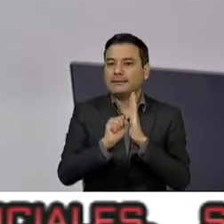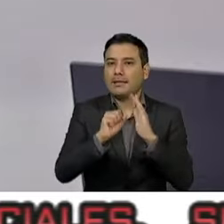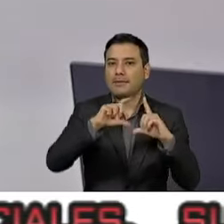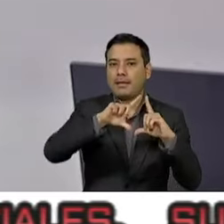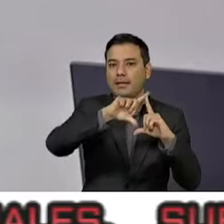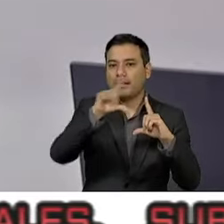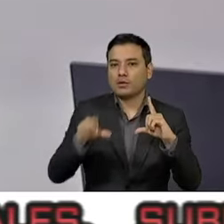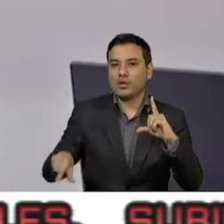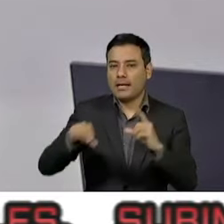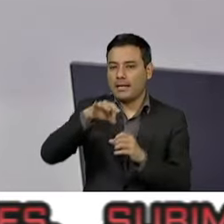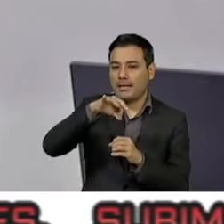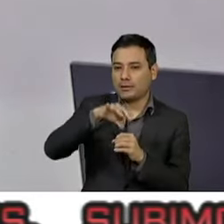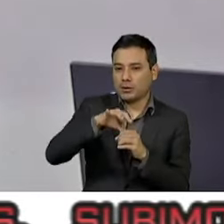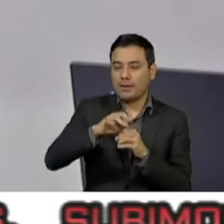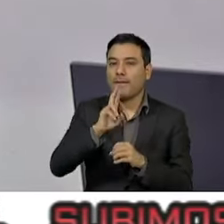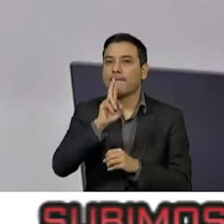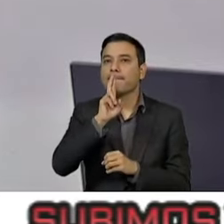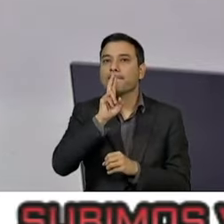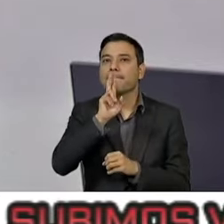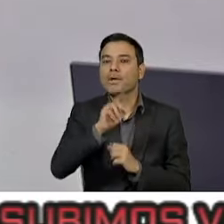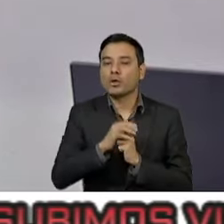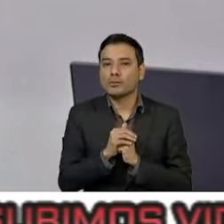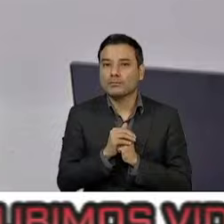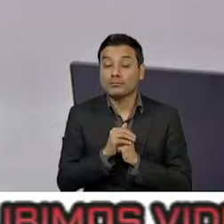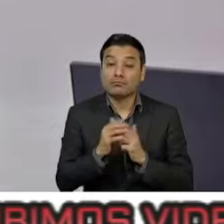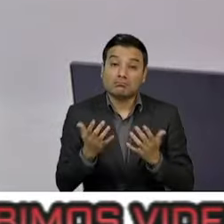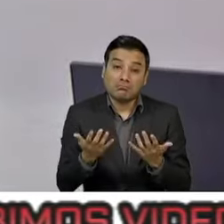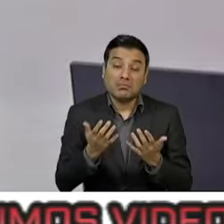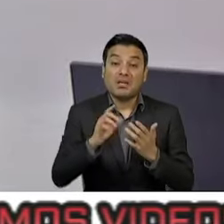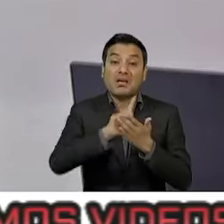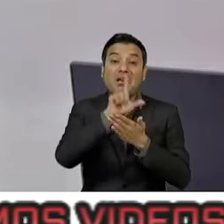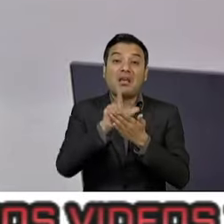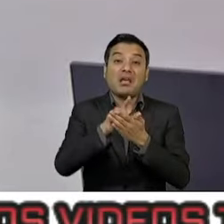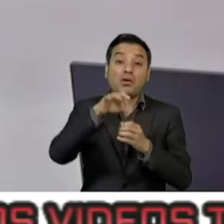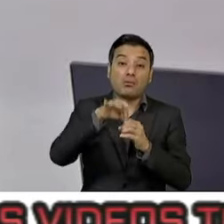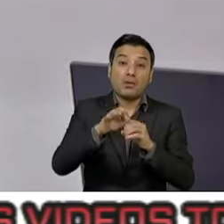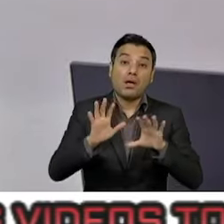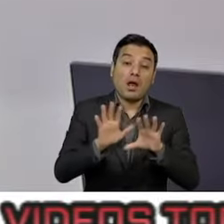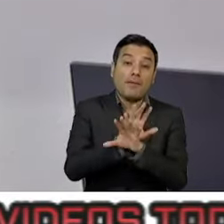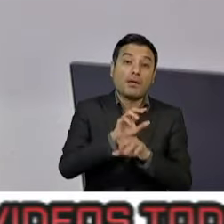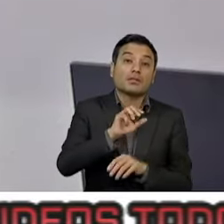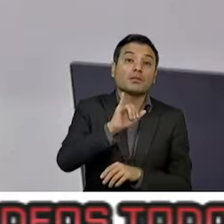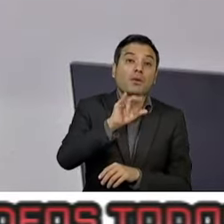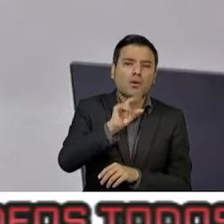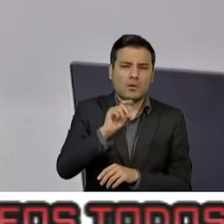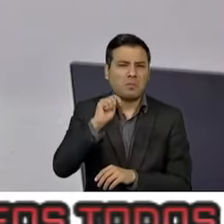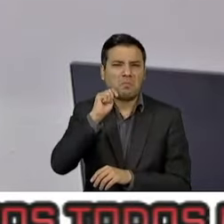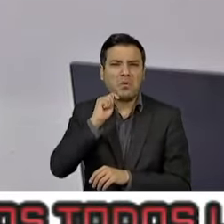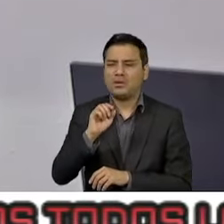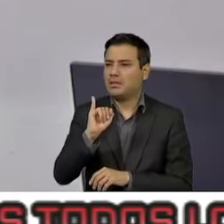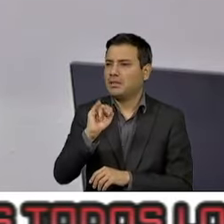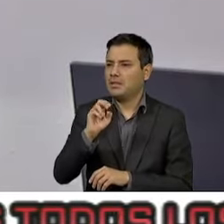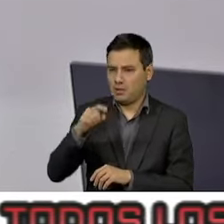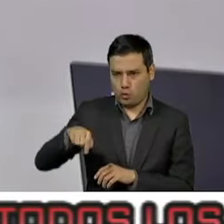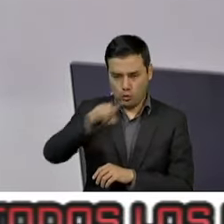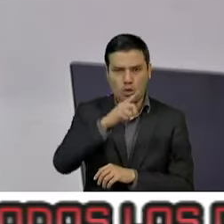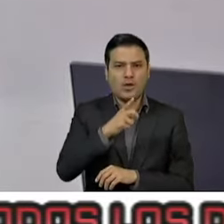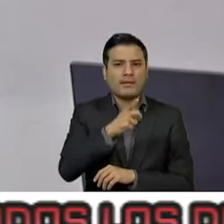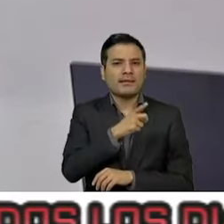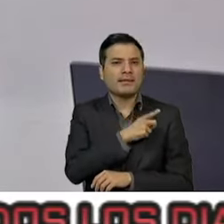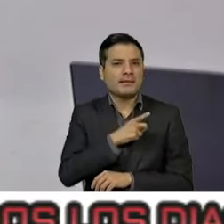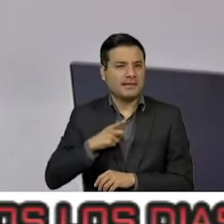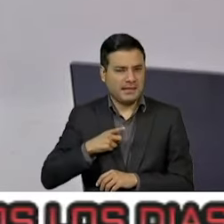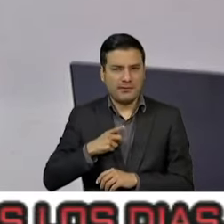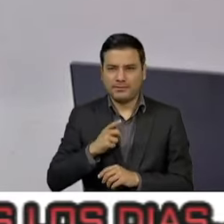de Elecciones, pero con independencia de si se da o no se da, este instituto deberá hacerse responsable de realizar